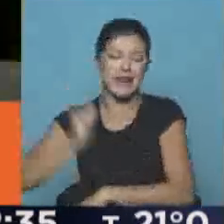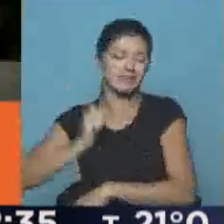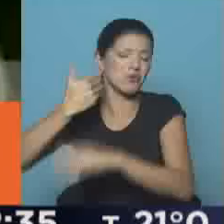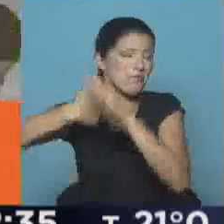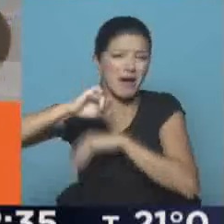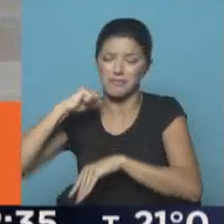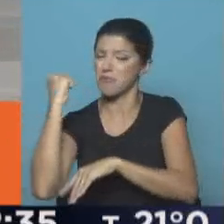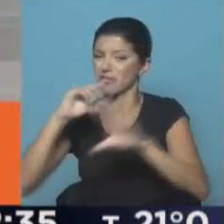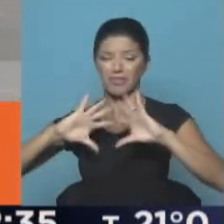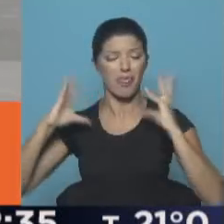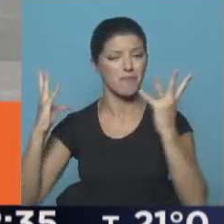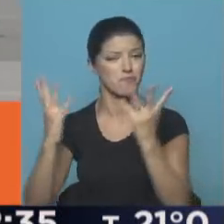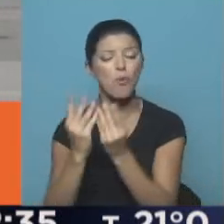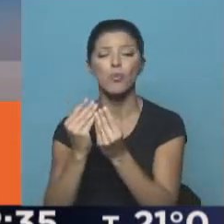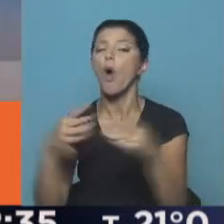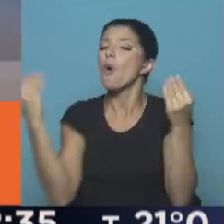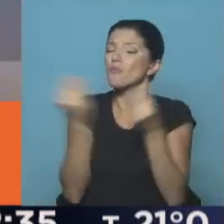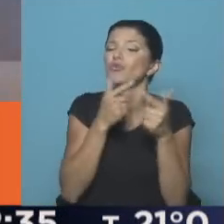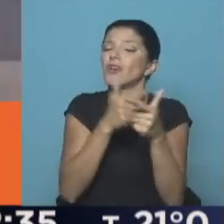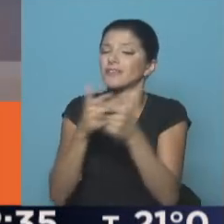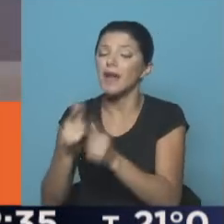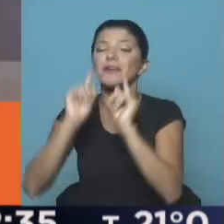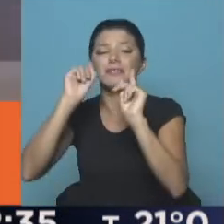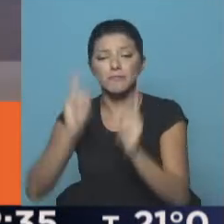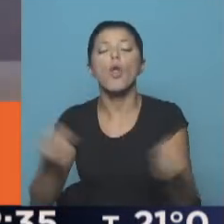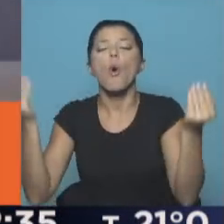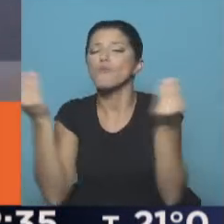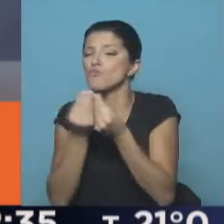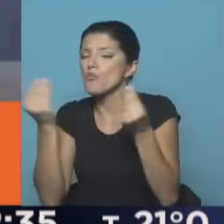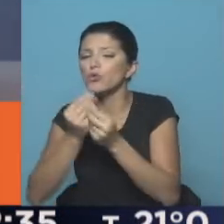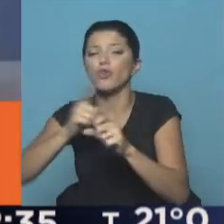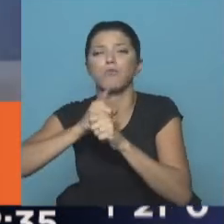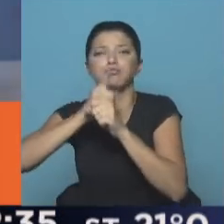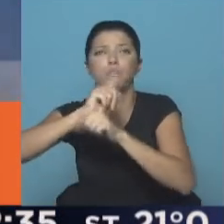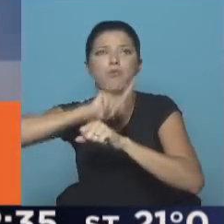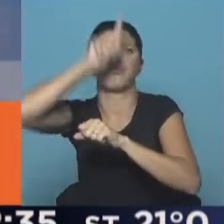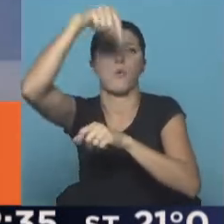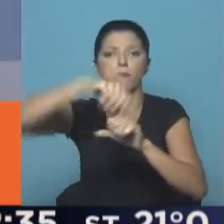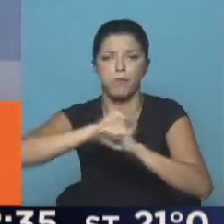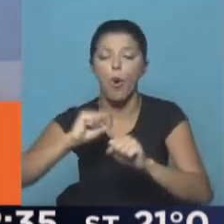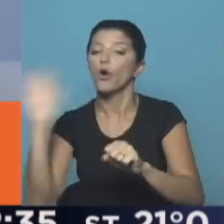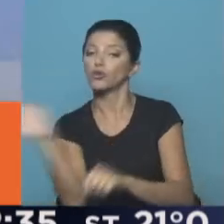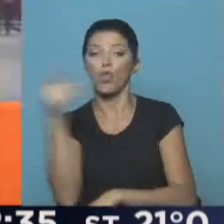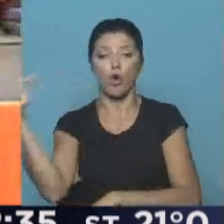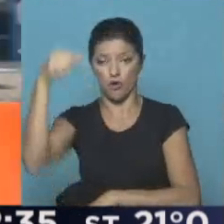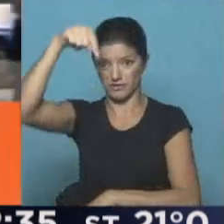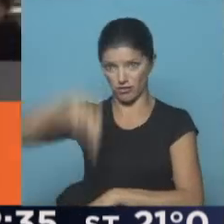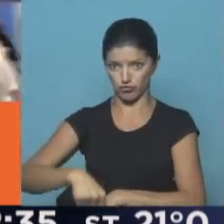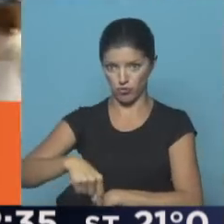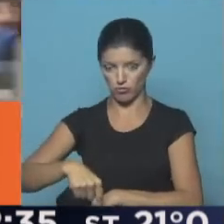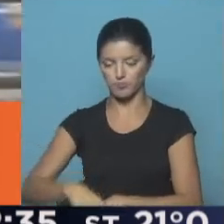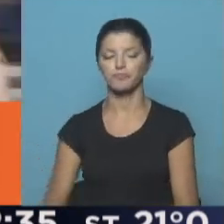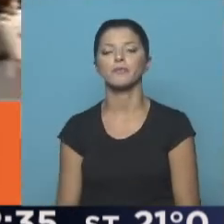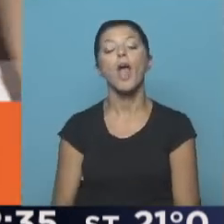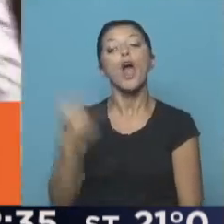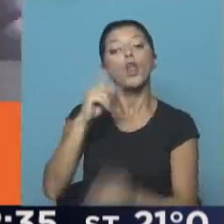del mundo, una enorme cantidad de artillería y decenas de miles de misiles apuntando hacia sus rivales del sur. La cercanía entre